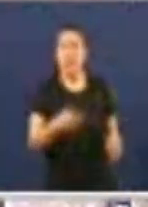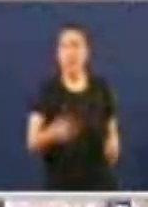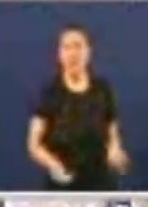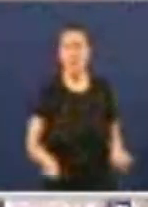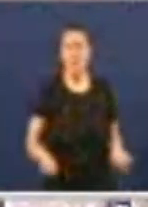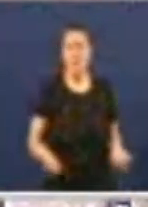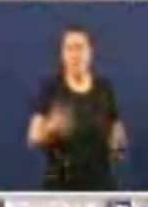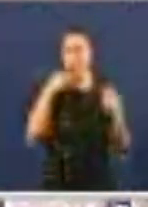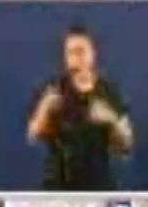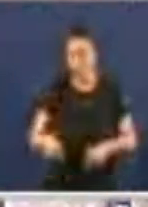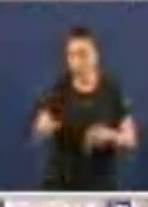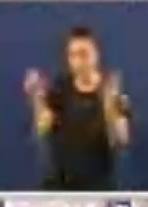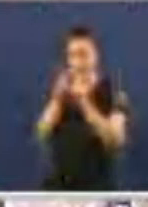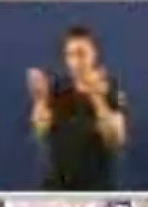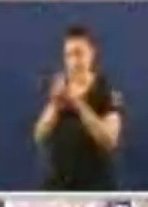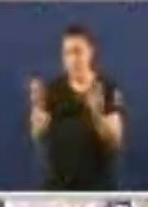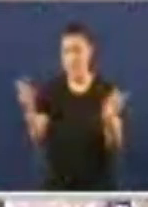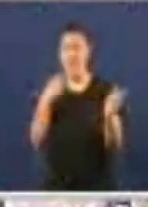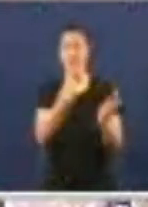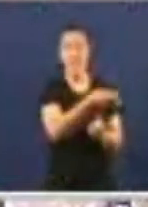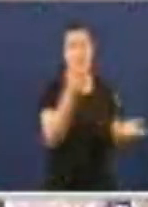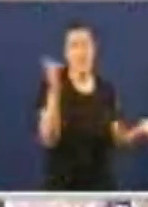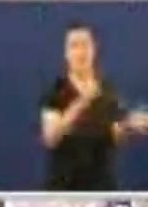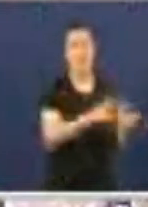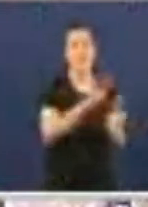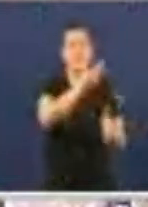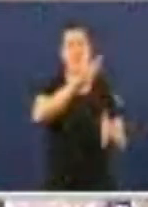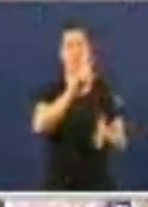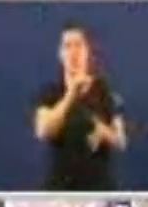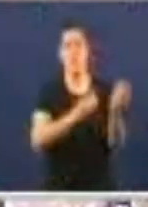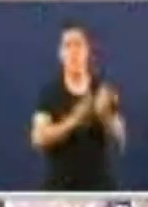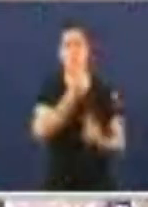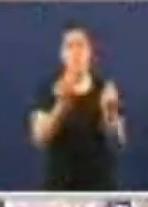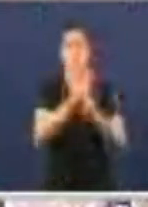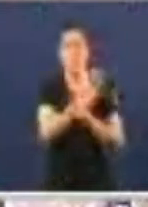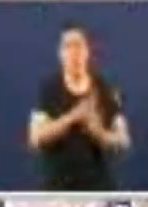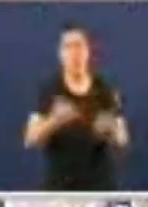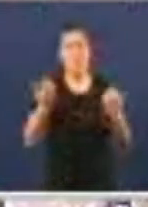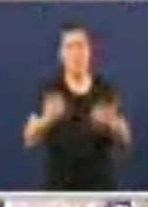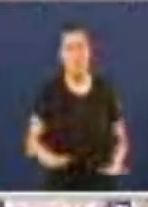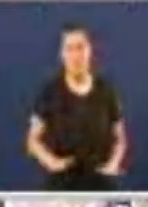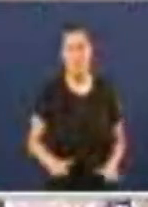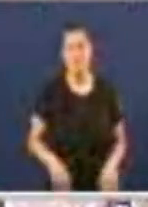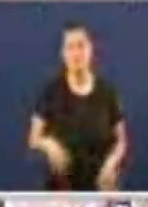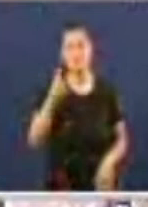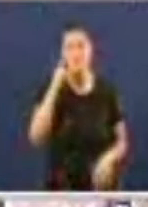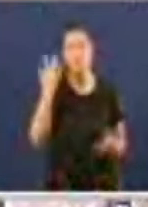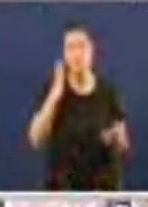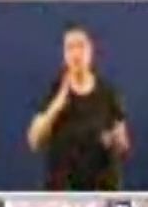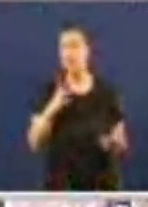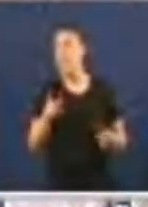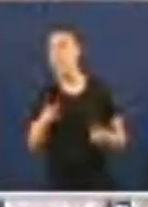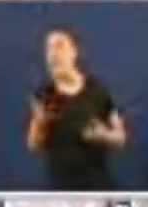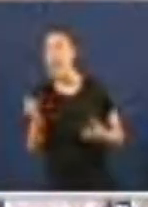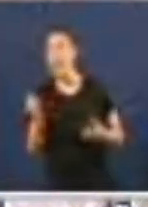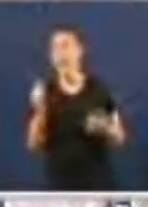empresa acaba de dicirlle cal é a data na que ten que resolver, o 31 de maio. Mire, competición formal ou sin ela,